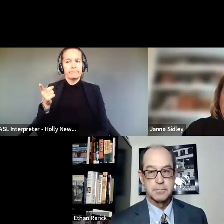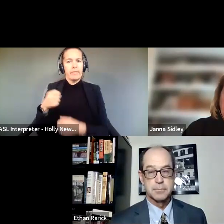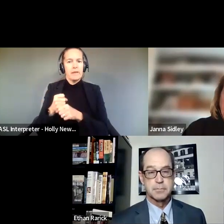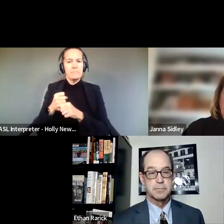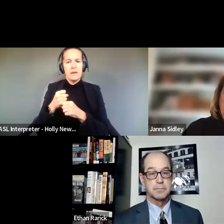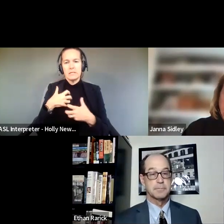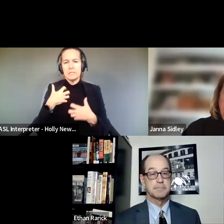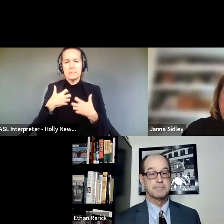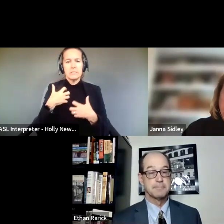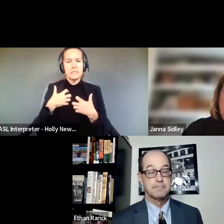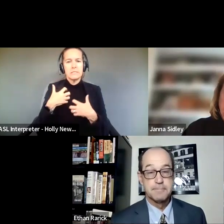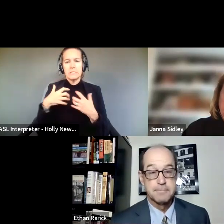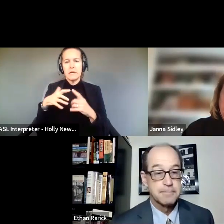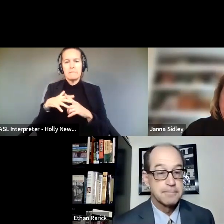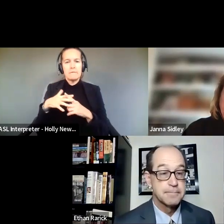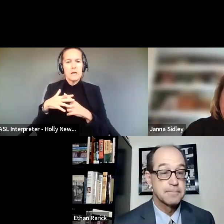tan